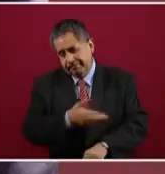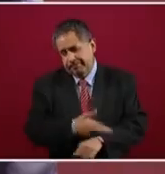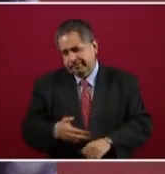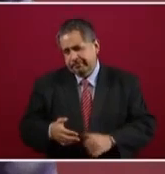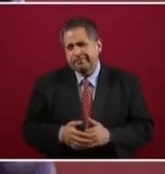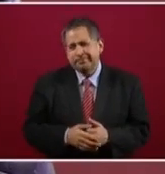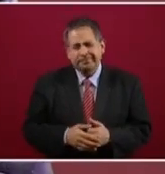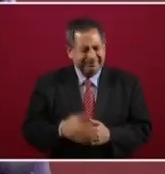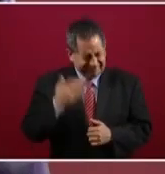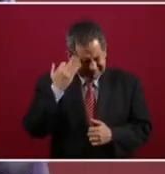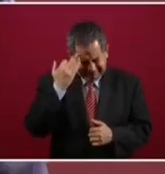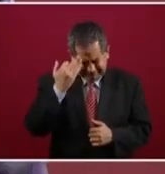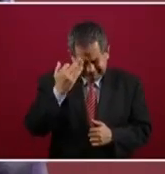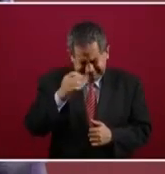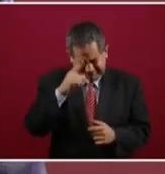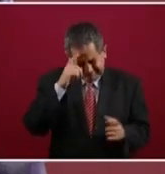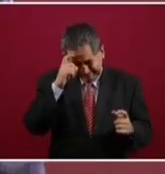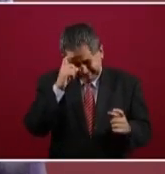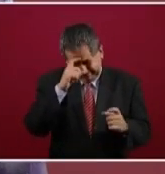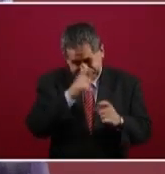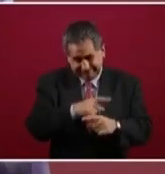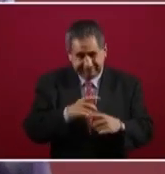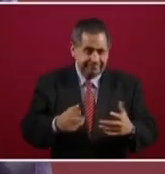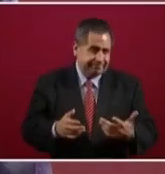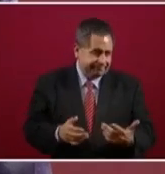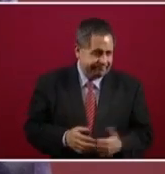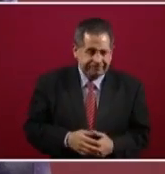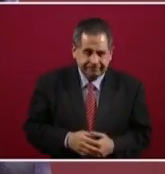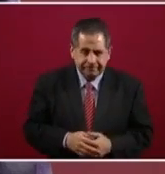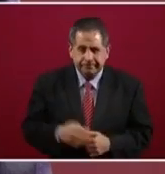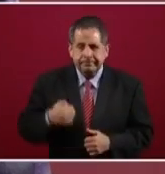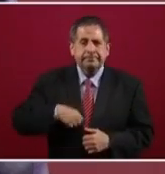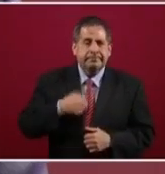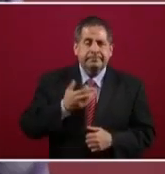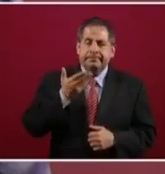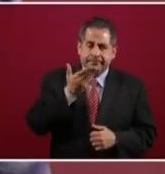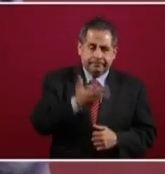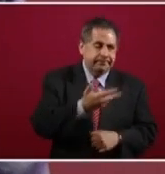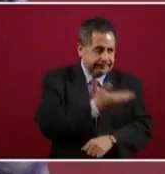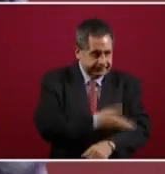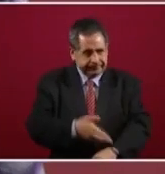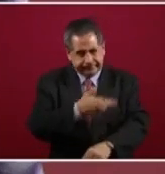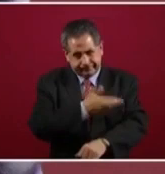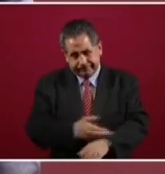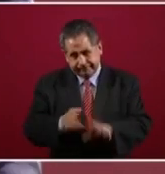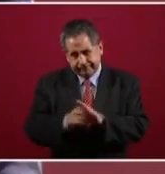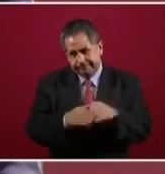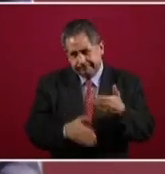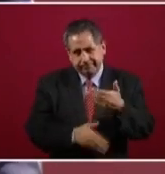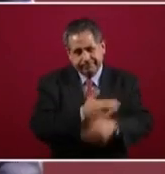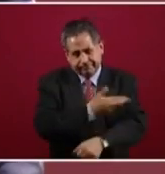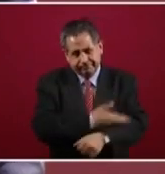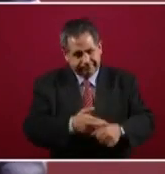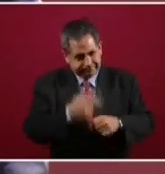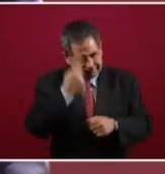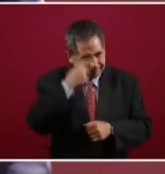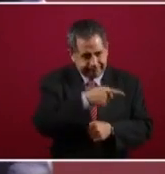es muy complicado. Nosotros estamos llevando a cabo ese